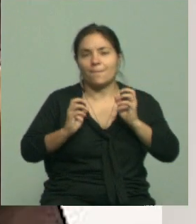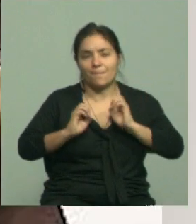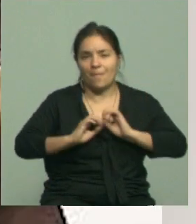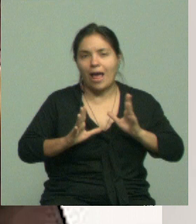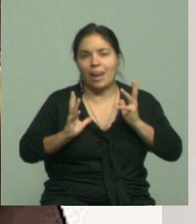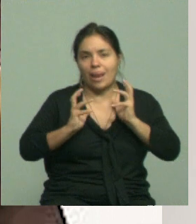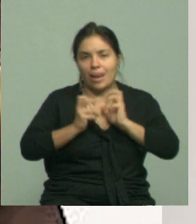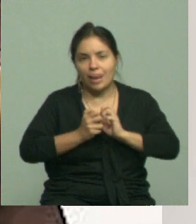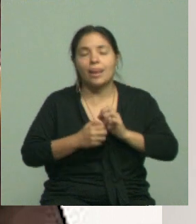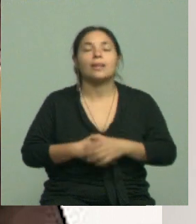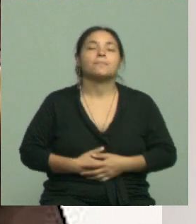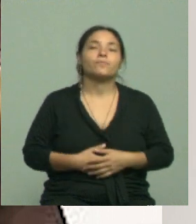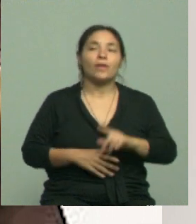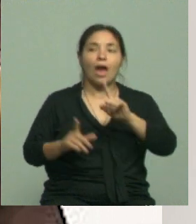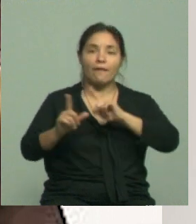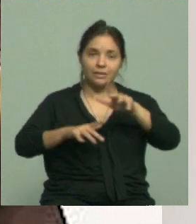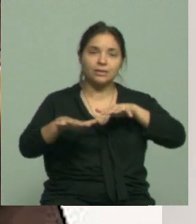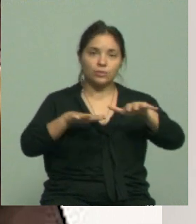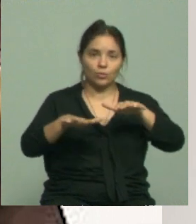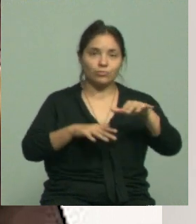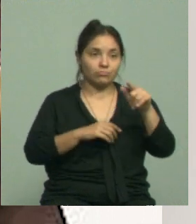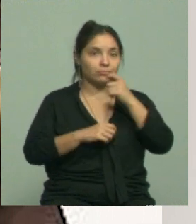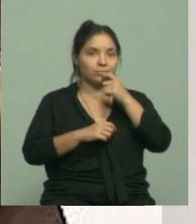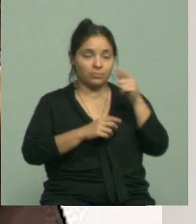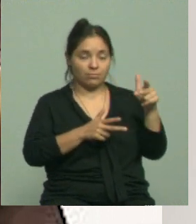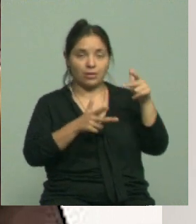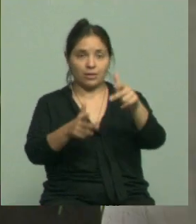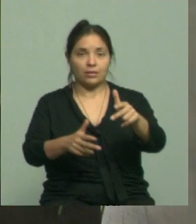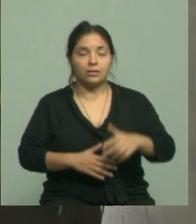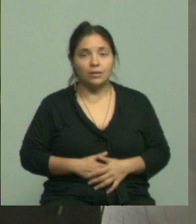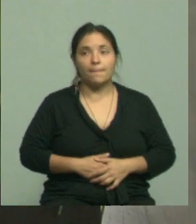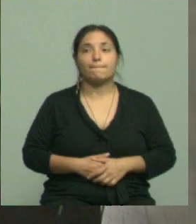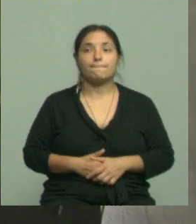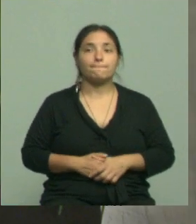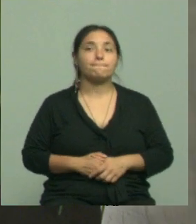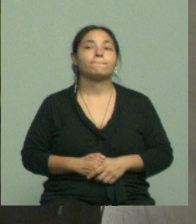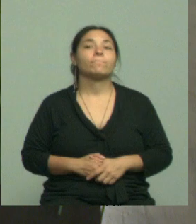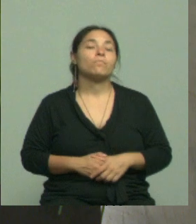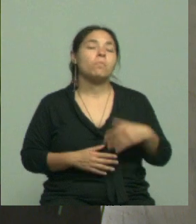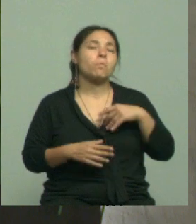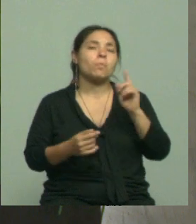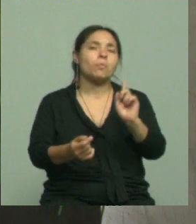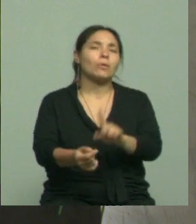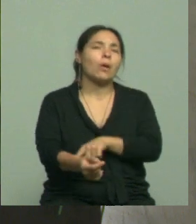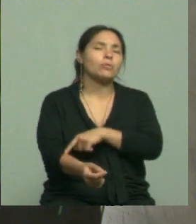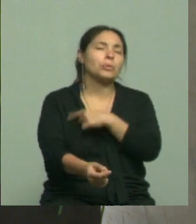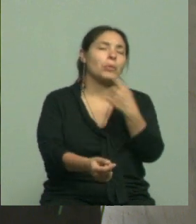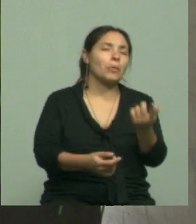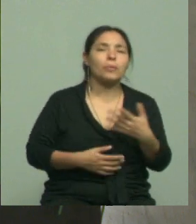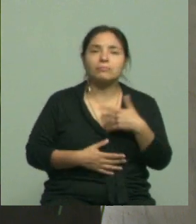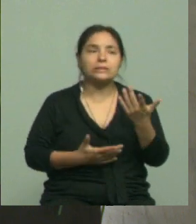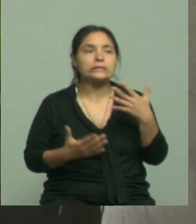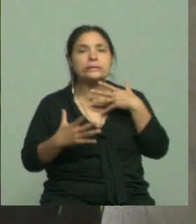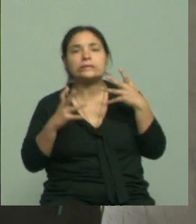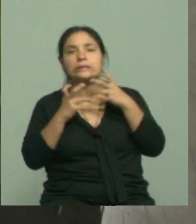Alejandra, hay situaciones, y me parece que está bueno eso que decías vos, que tal vez son cotidianas y no nos damos cuenta que nos pueden afectar.